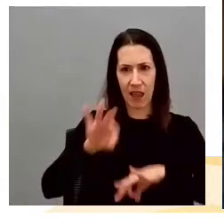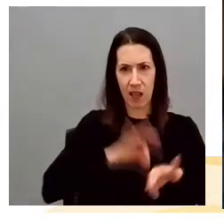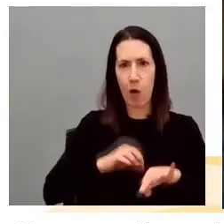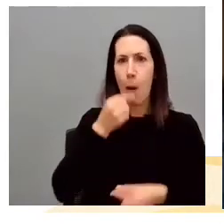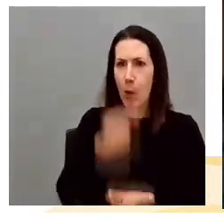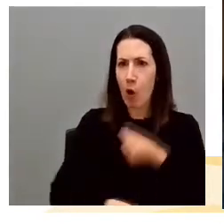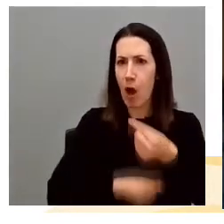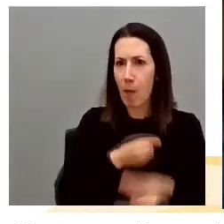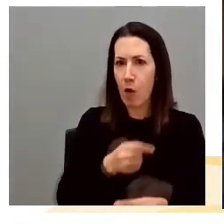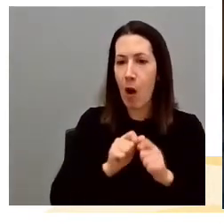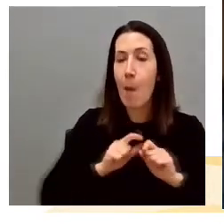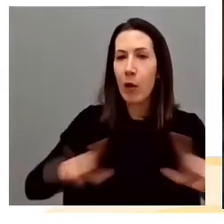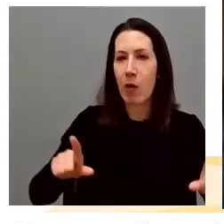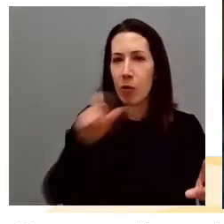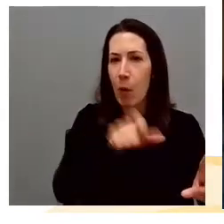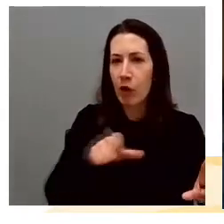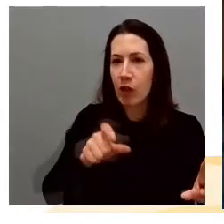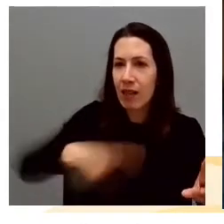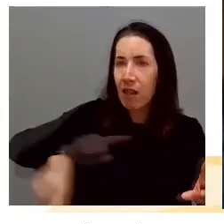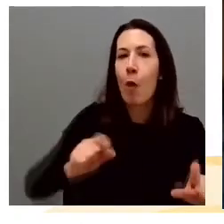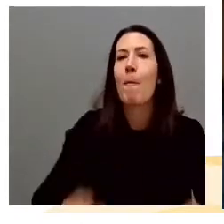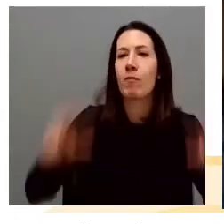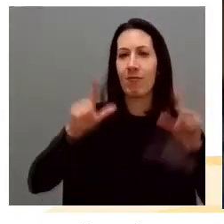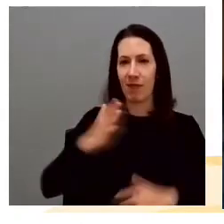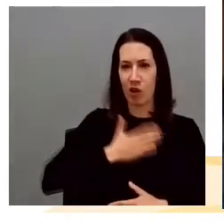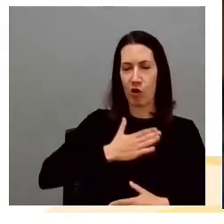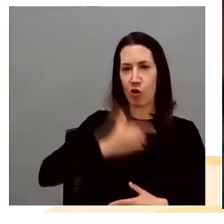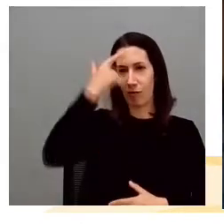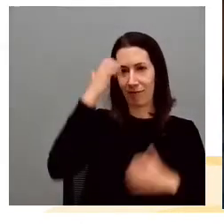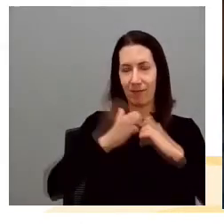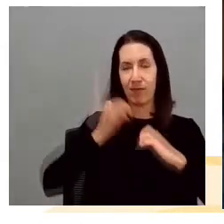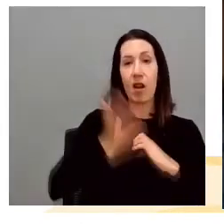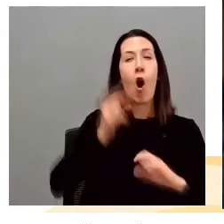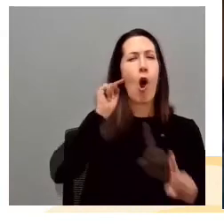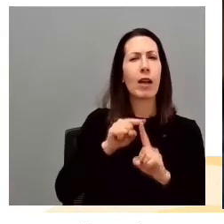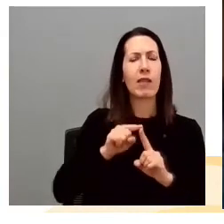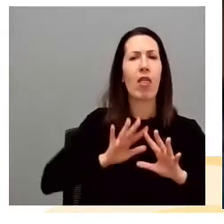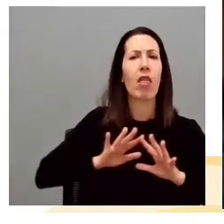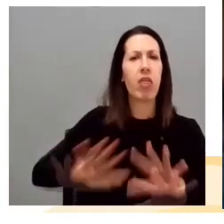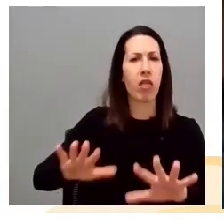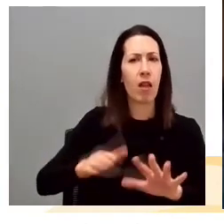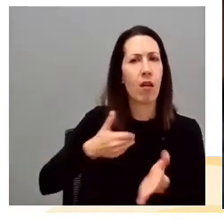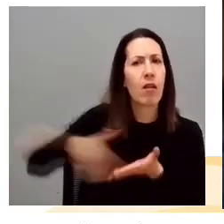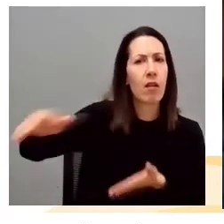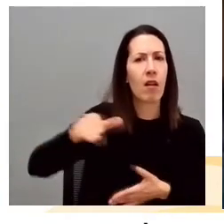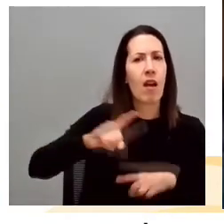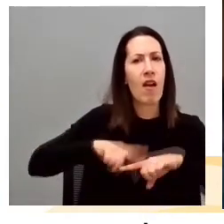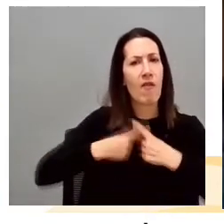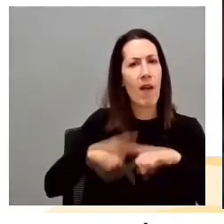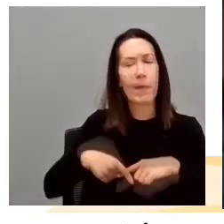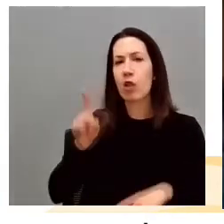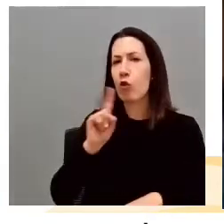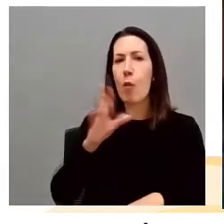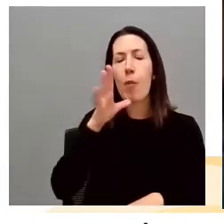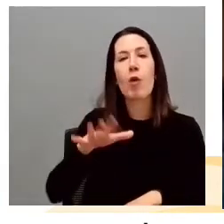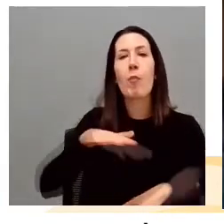el protagonismo de su movimiento social. Y no para desplazar a las familias, porque el movimiento ASPACE es un movimiento de personas